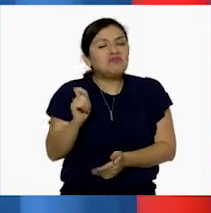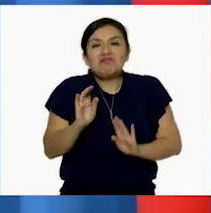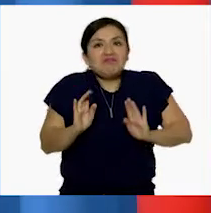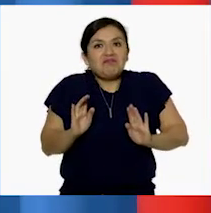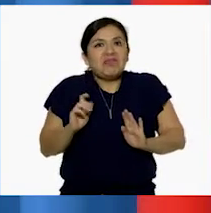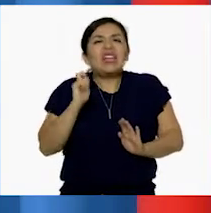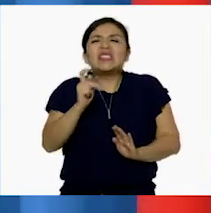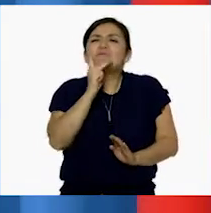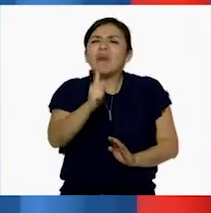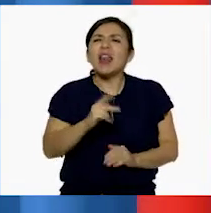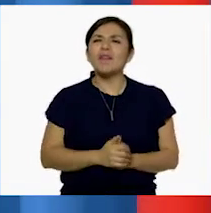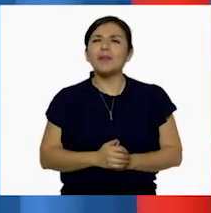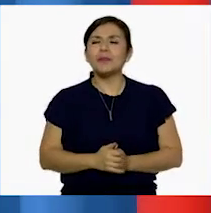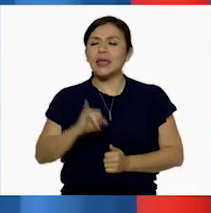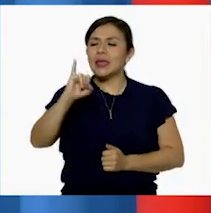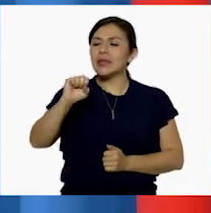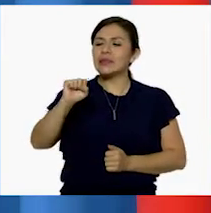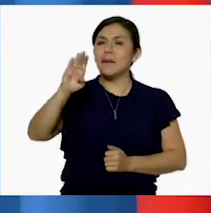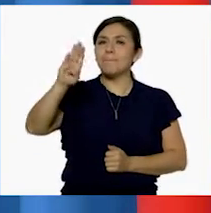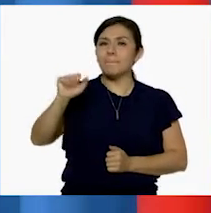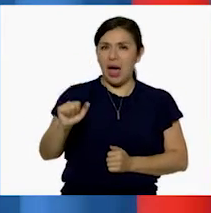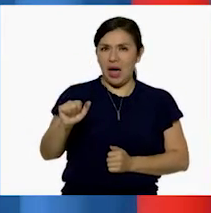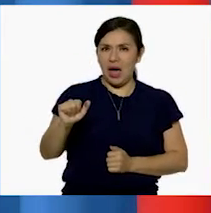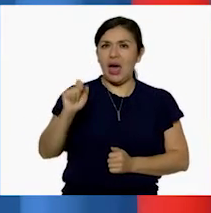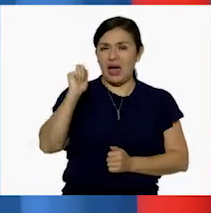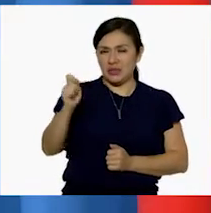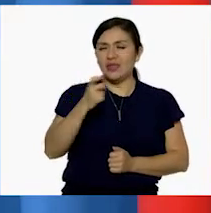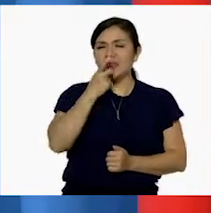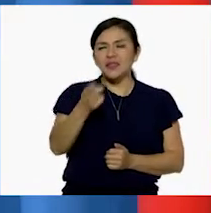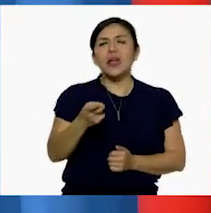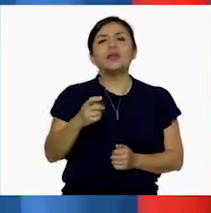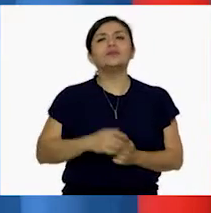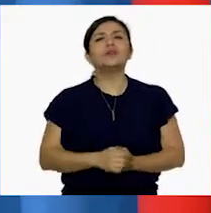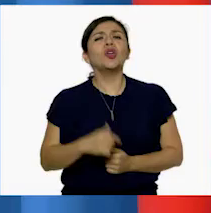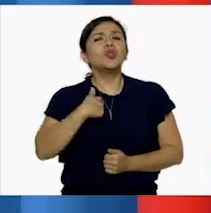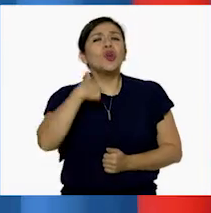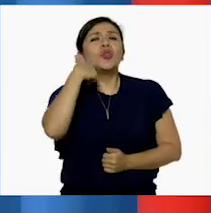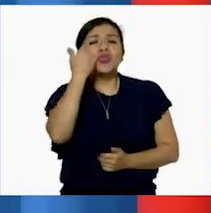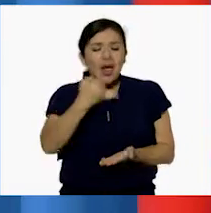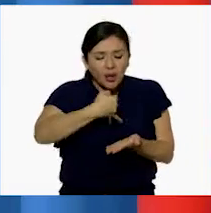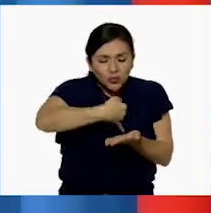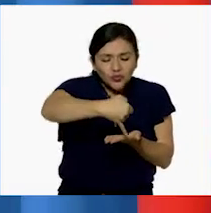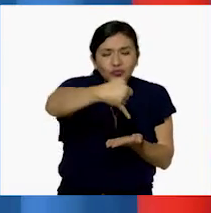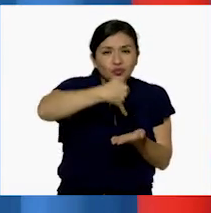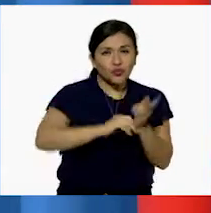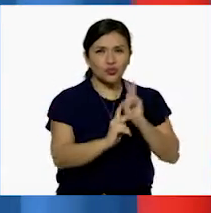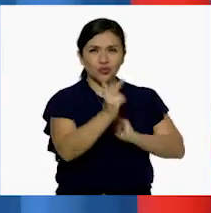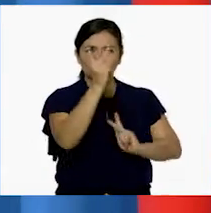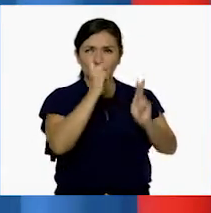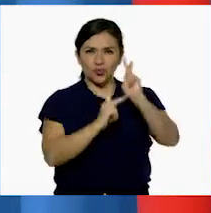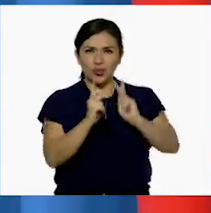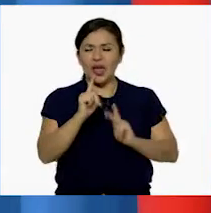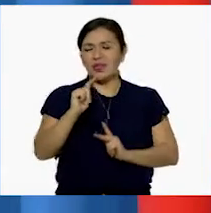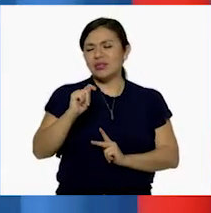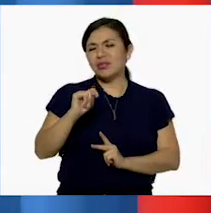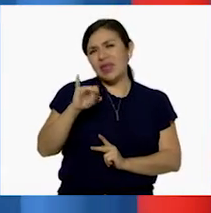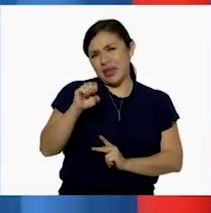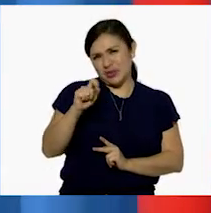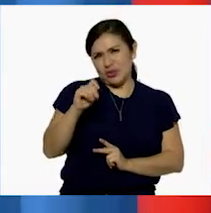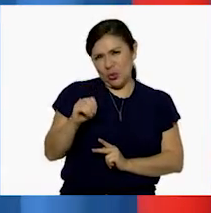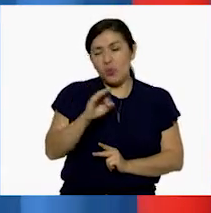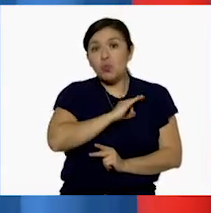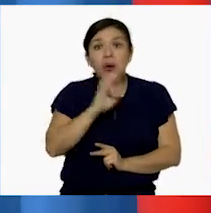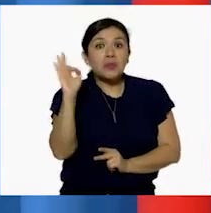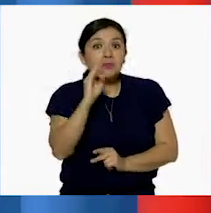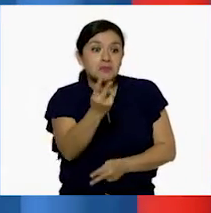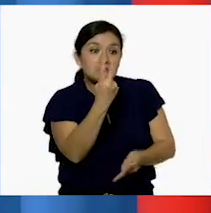completo. Es la palabra izba. Y la menciona Sergei cuando dice: quiero plantar el hueso en un tiesto. Quizás salga un